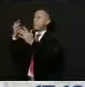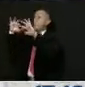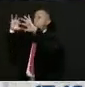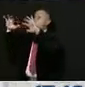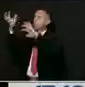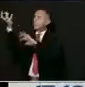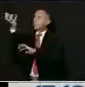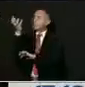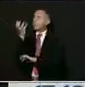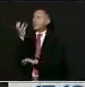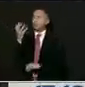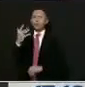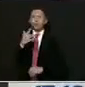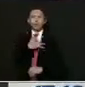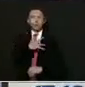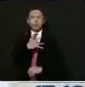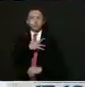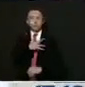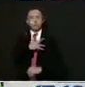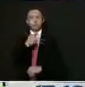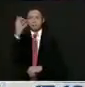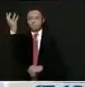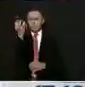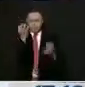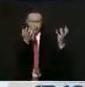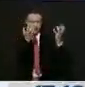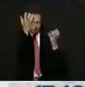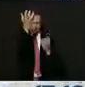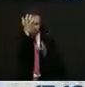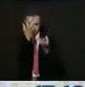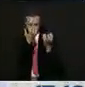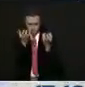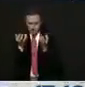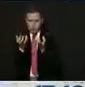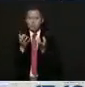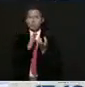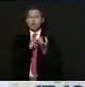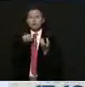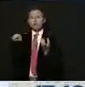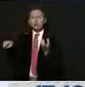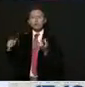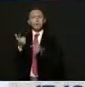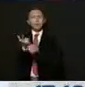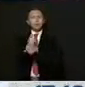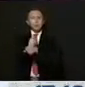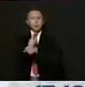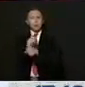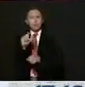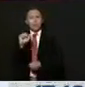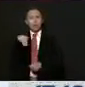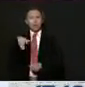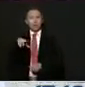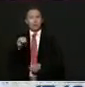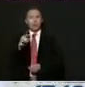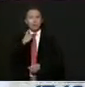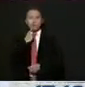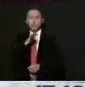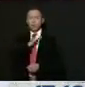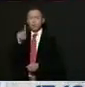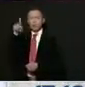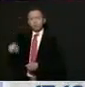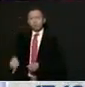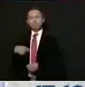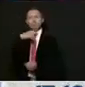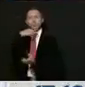que liberen y purifiquen al licenciado Andrés Manuel López Obrador, presidente